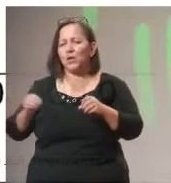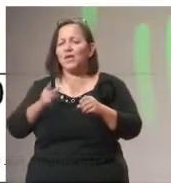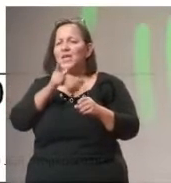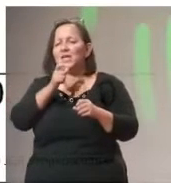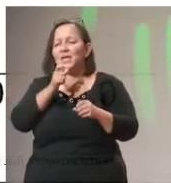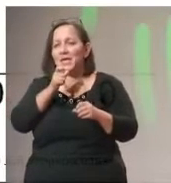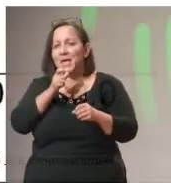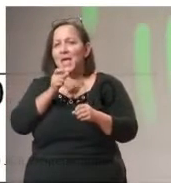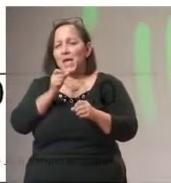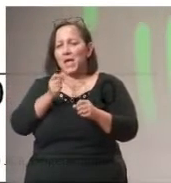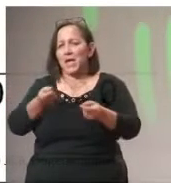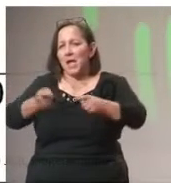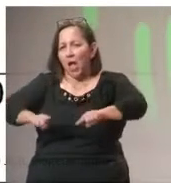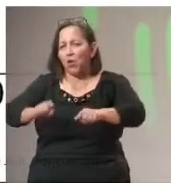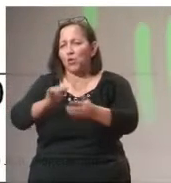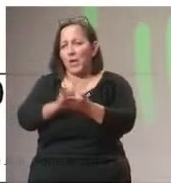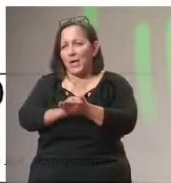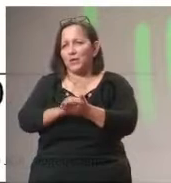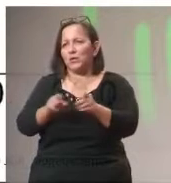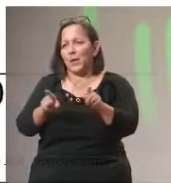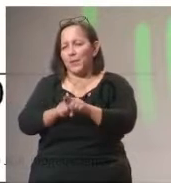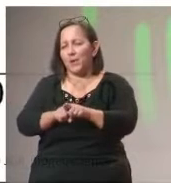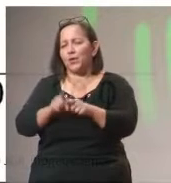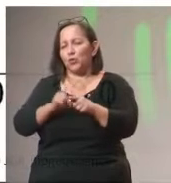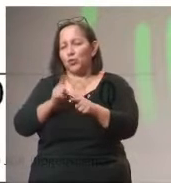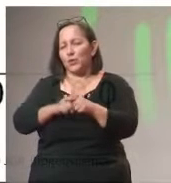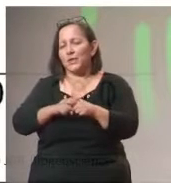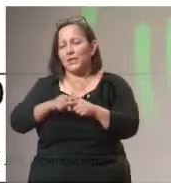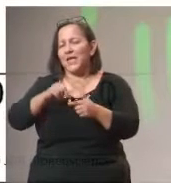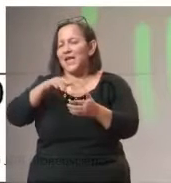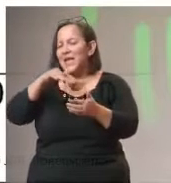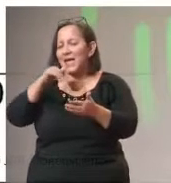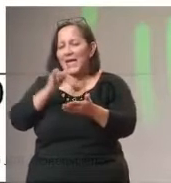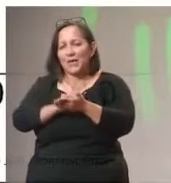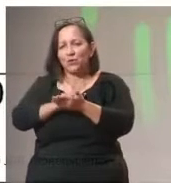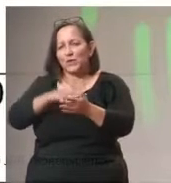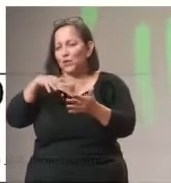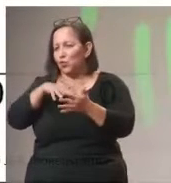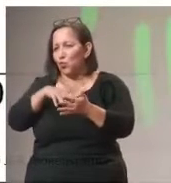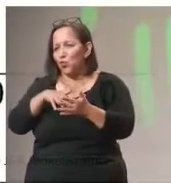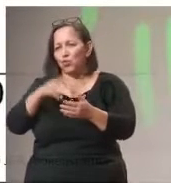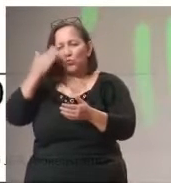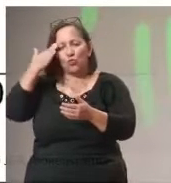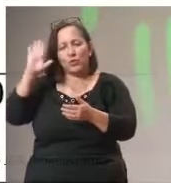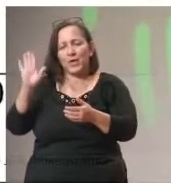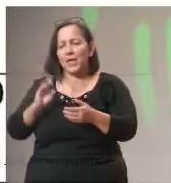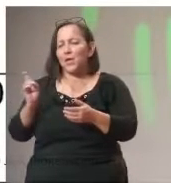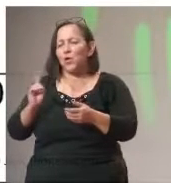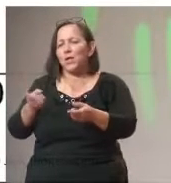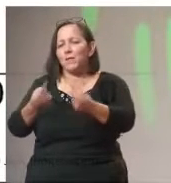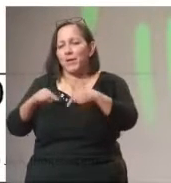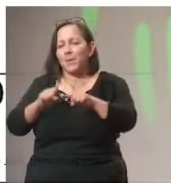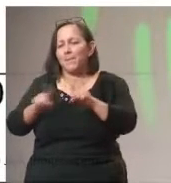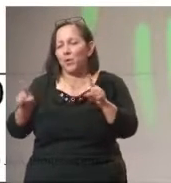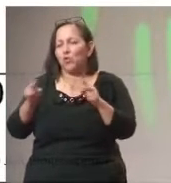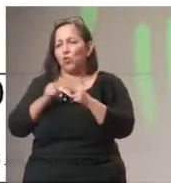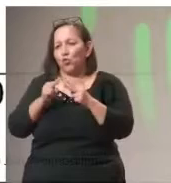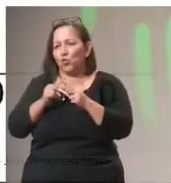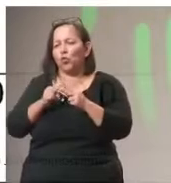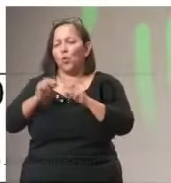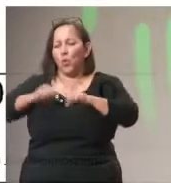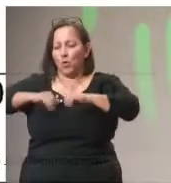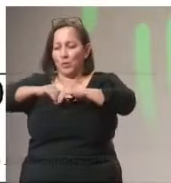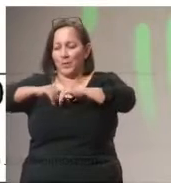más a esa mezcla. Entonces es un gran vaso, el acuífero es un gran vaso. Tiene nitrato, no sé de dónde viene, pero conozco las fuentes. Puedo